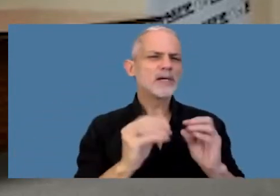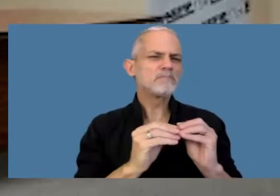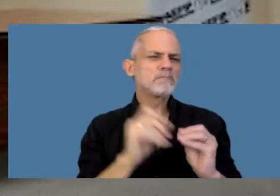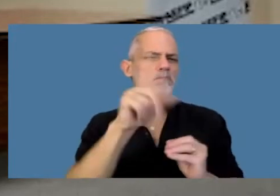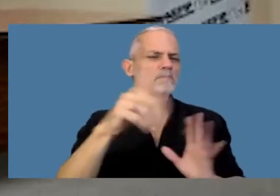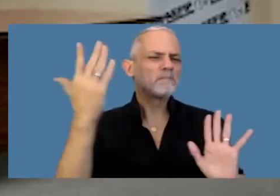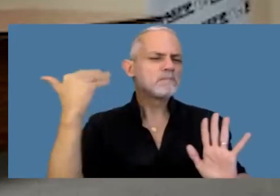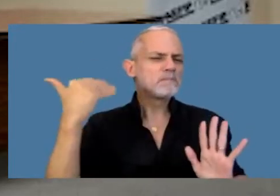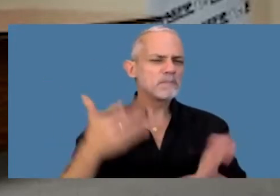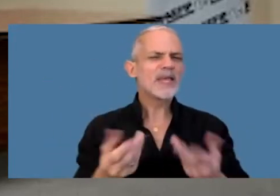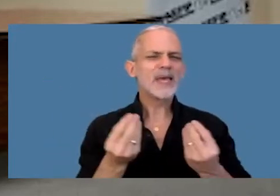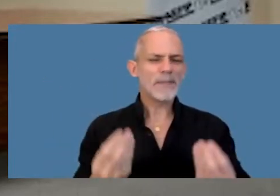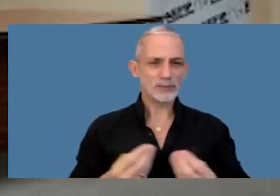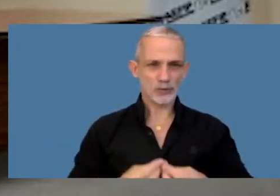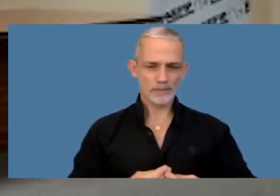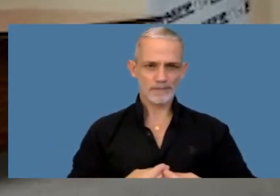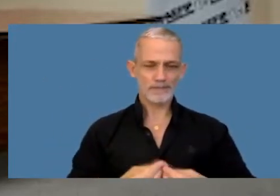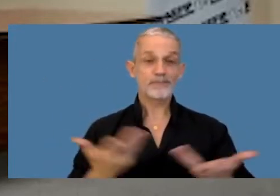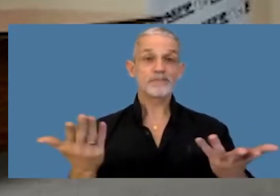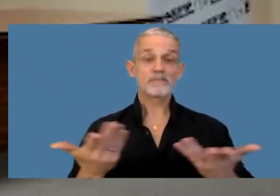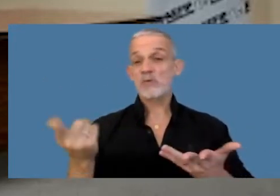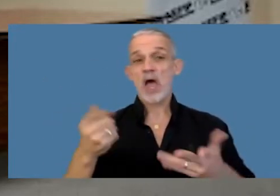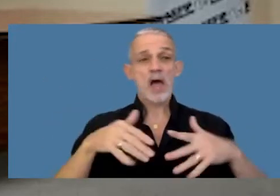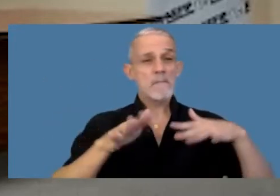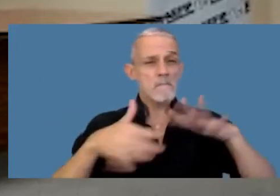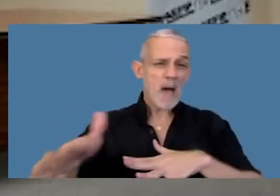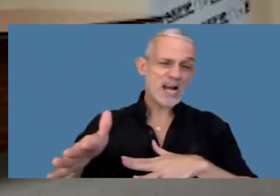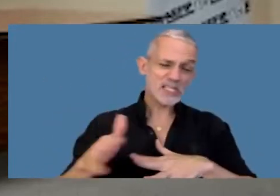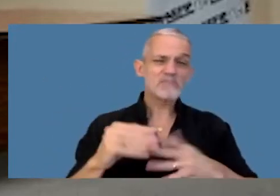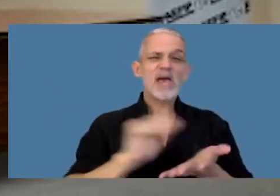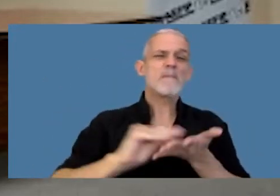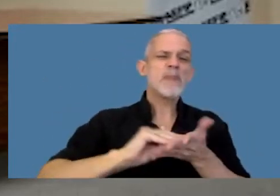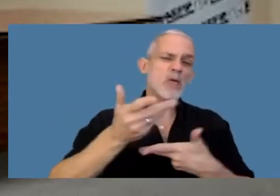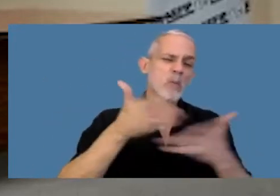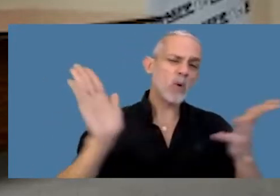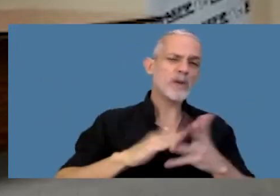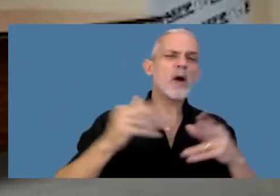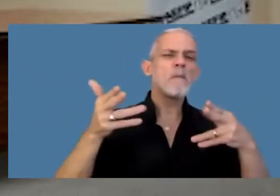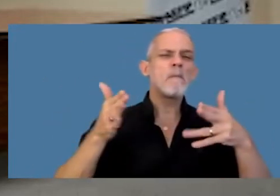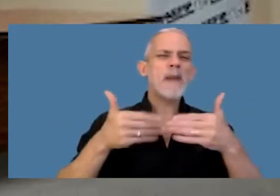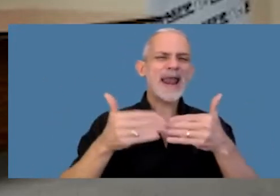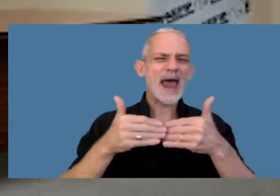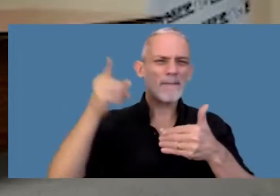era una movilización de empleados públicos en Panamá.